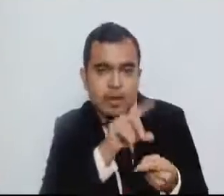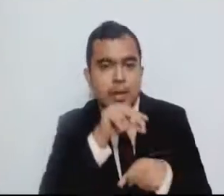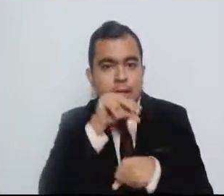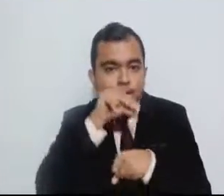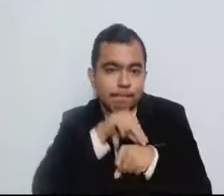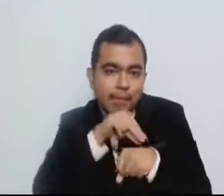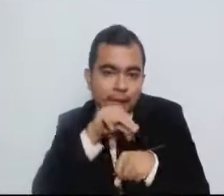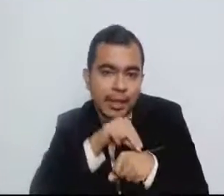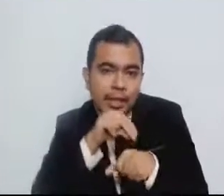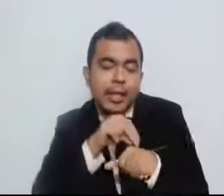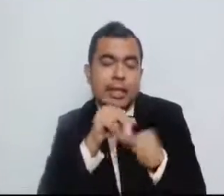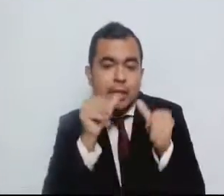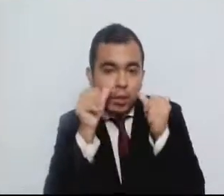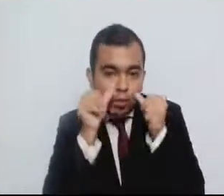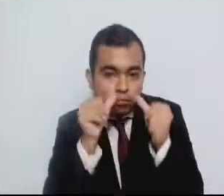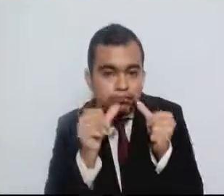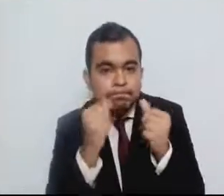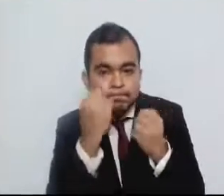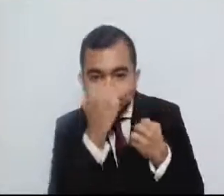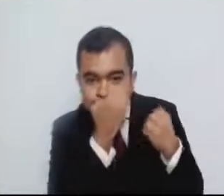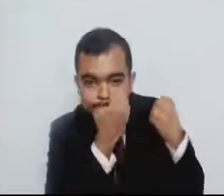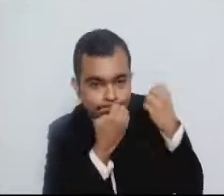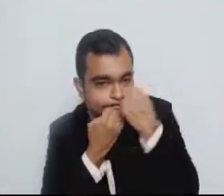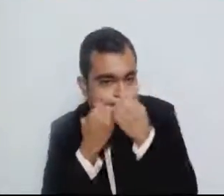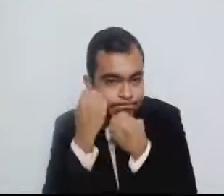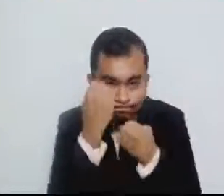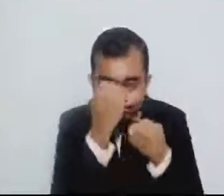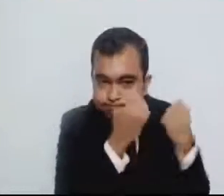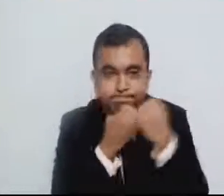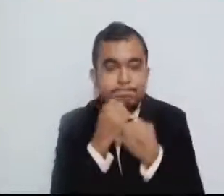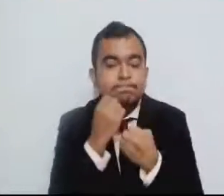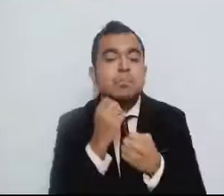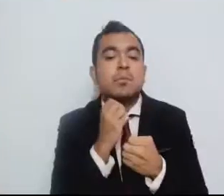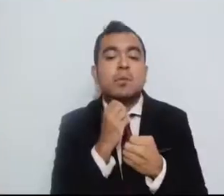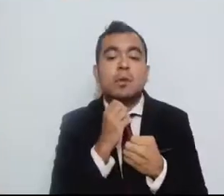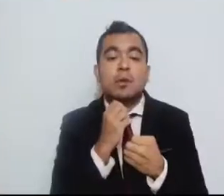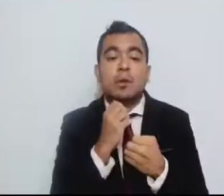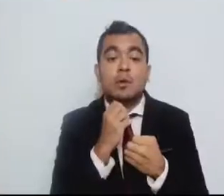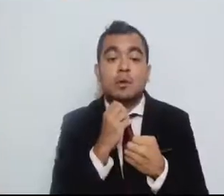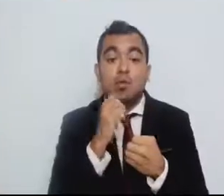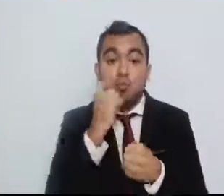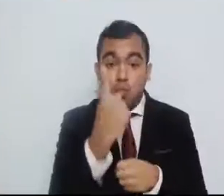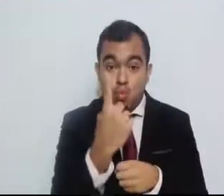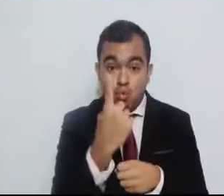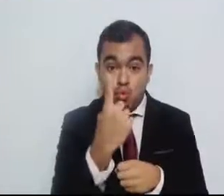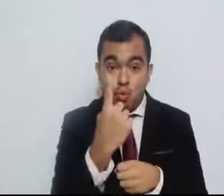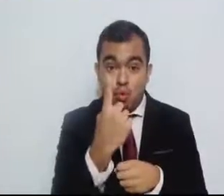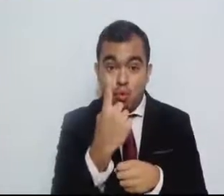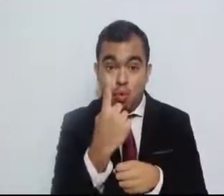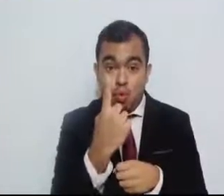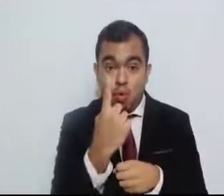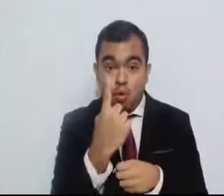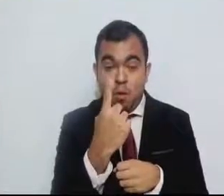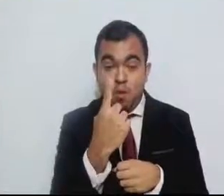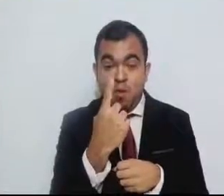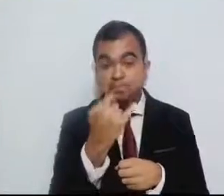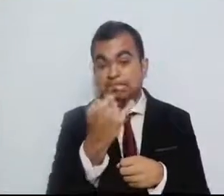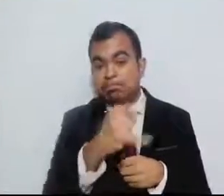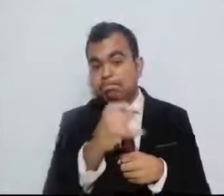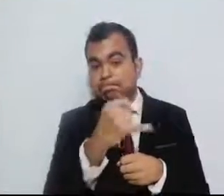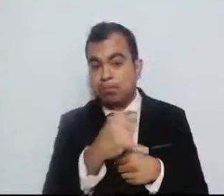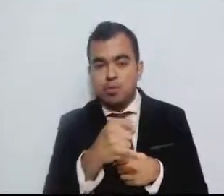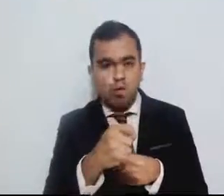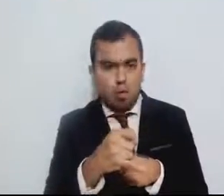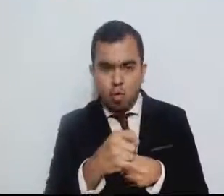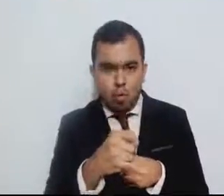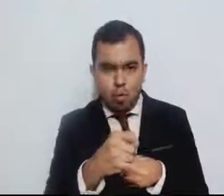basa justamente en la atención no moral, sino en la atención